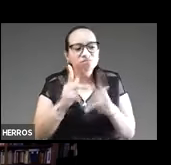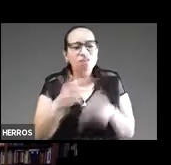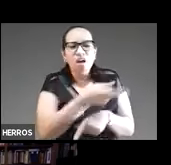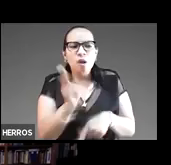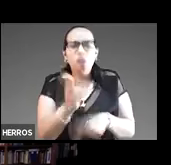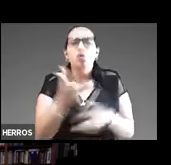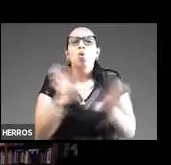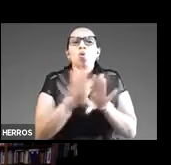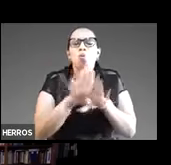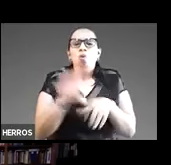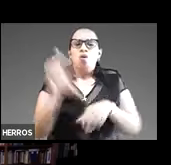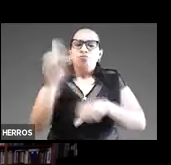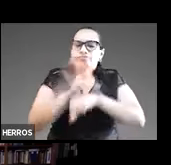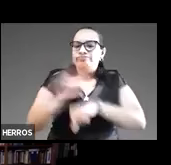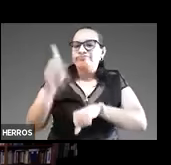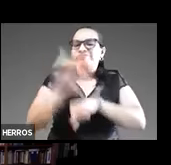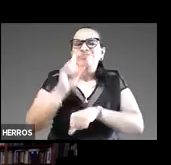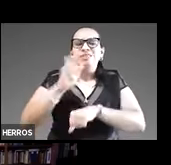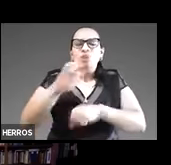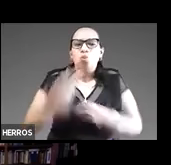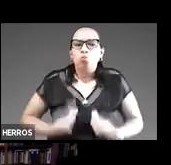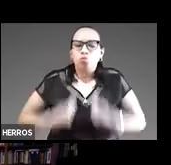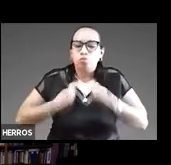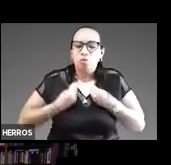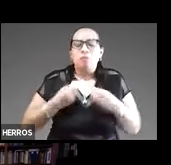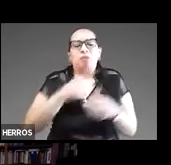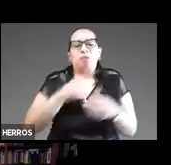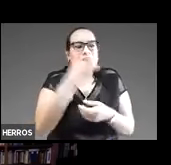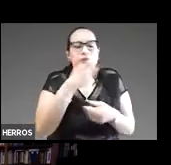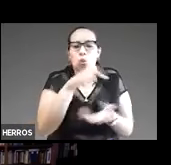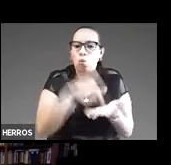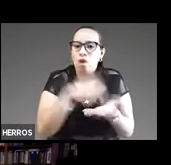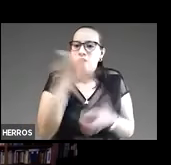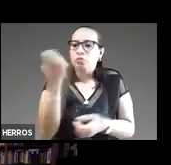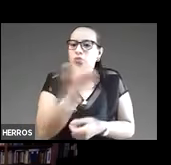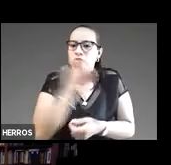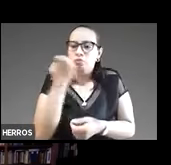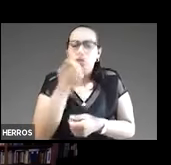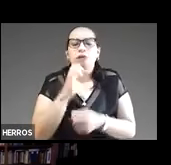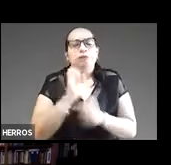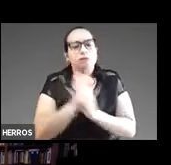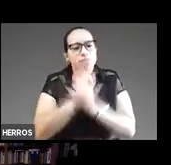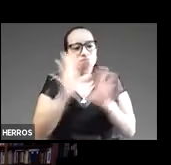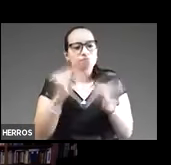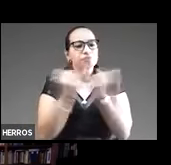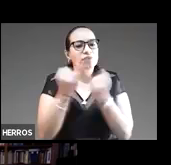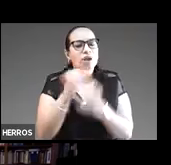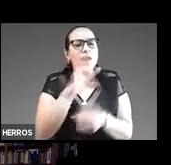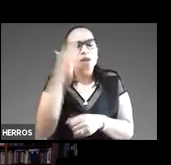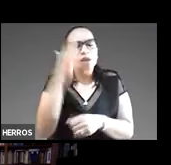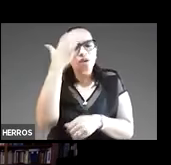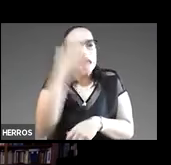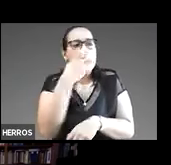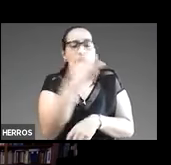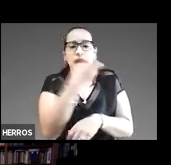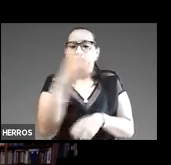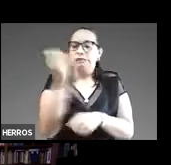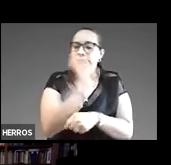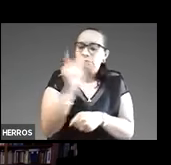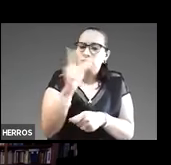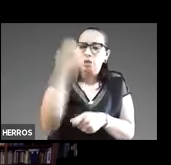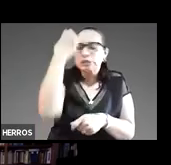menos en el espacio escolar, que claro, ¿no? Es poder reconocerles también que ellos son expertos en sus vidas,